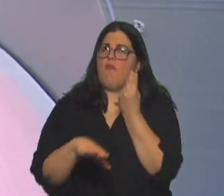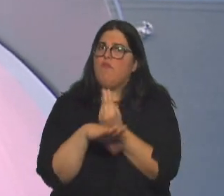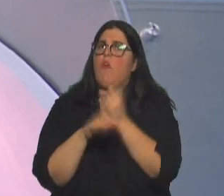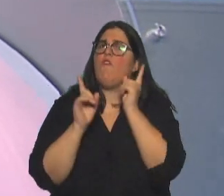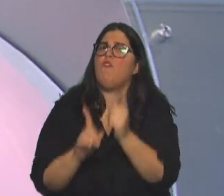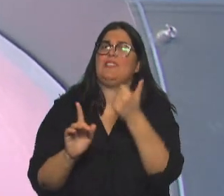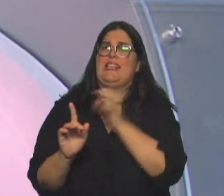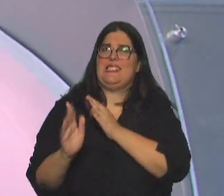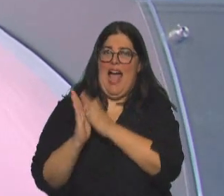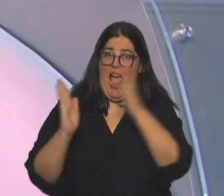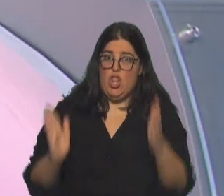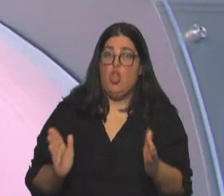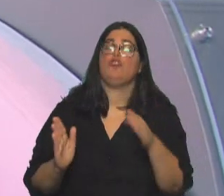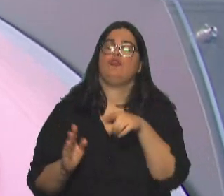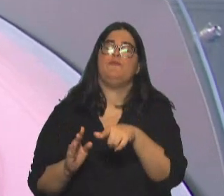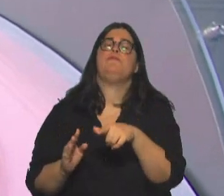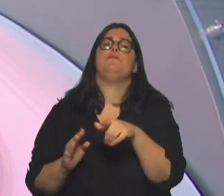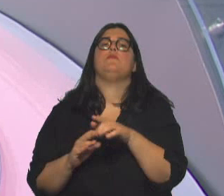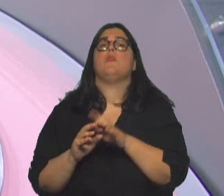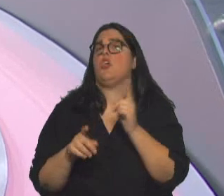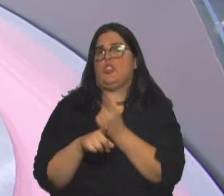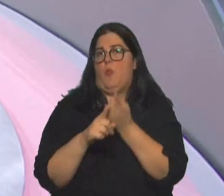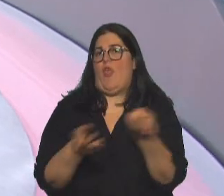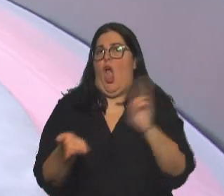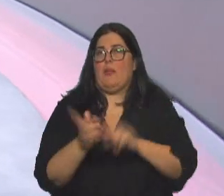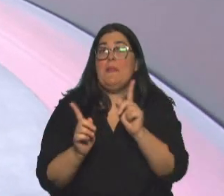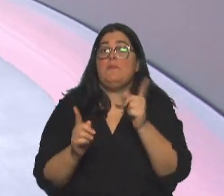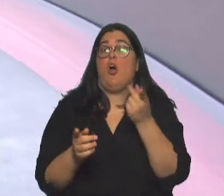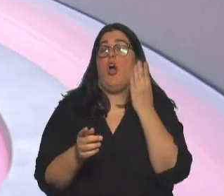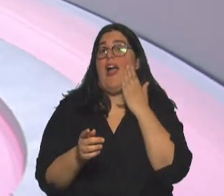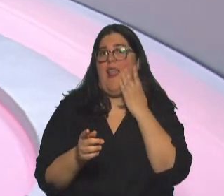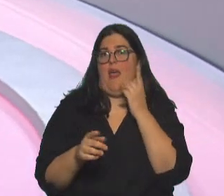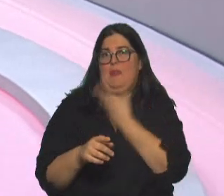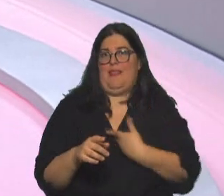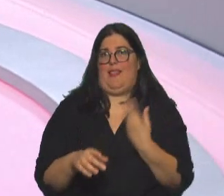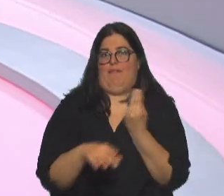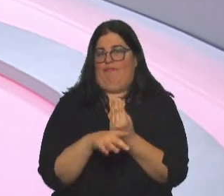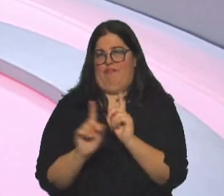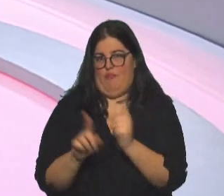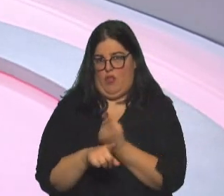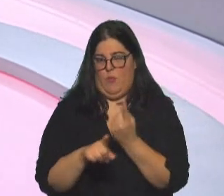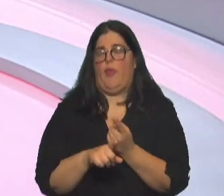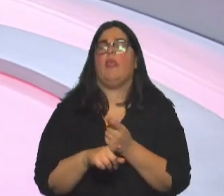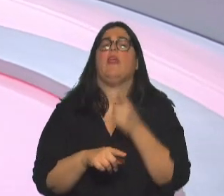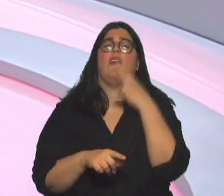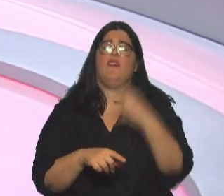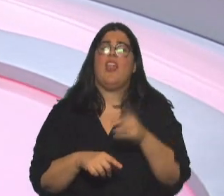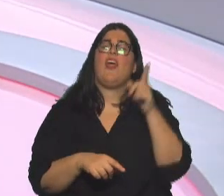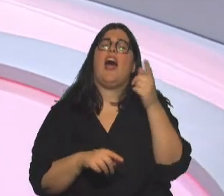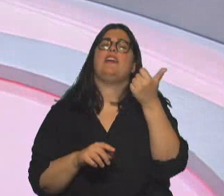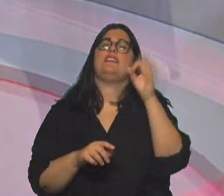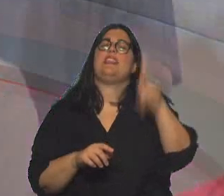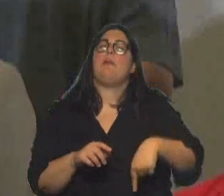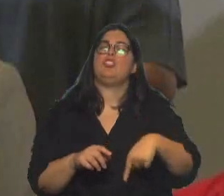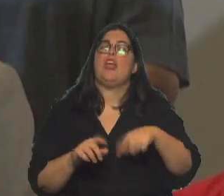reelección, y la verdad que los números acompañan. La imagen de AMLO es bastante alta, está cerca del 60% de